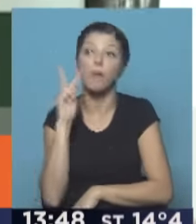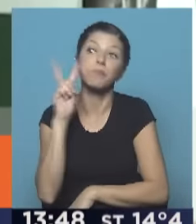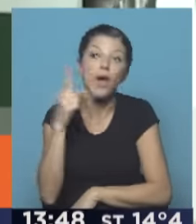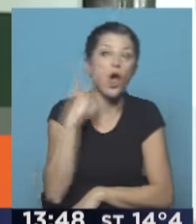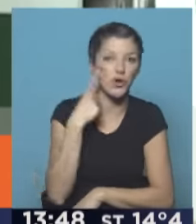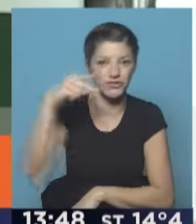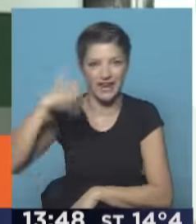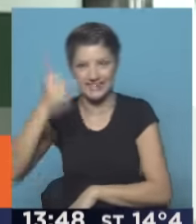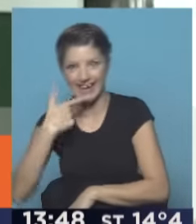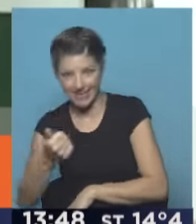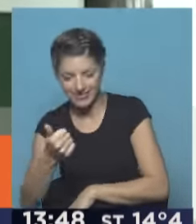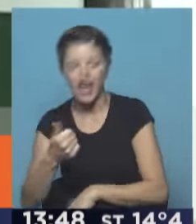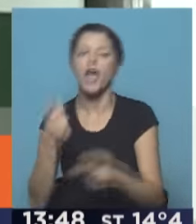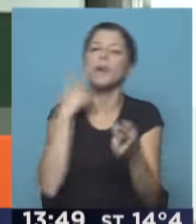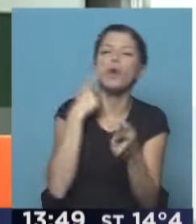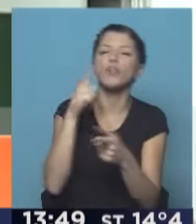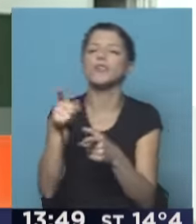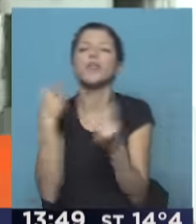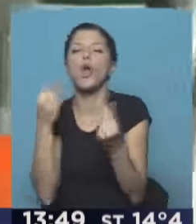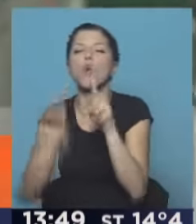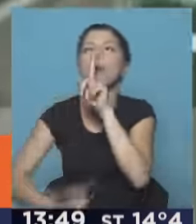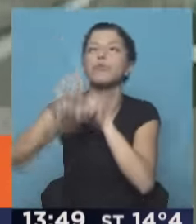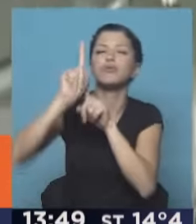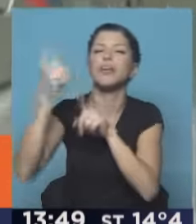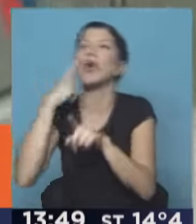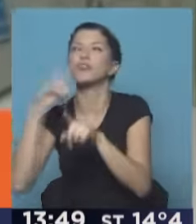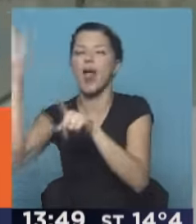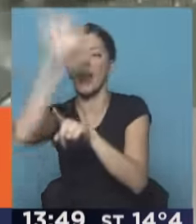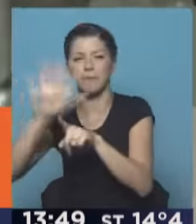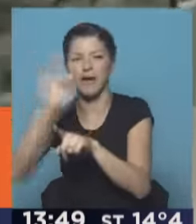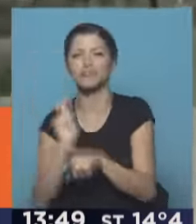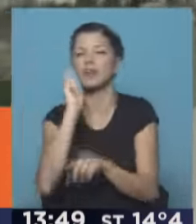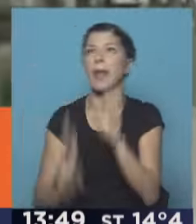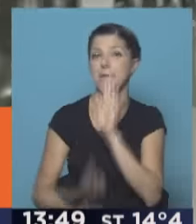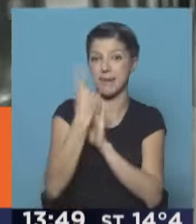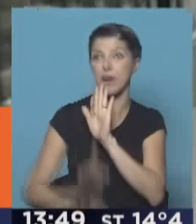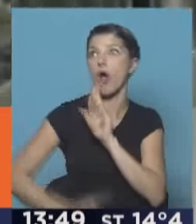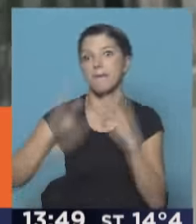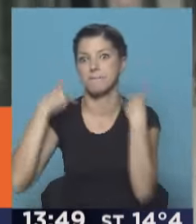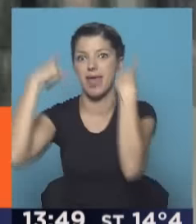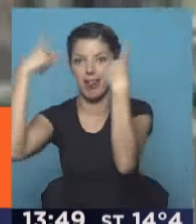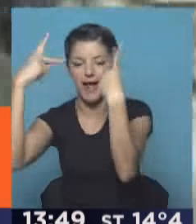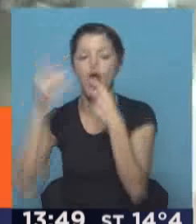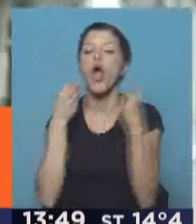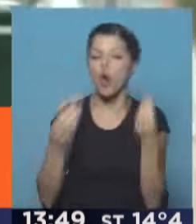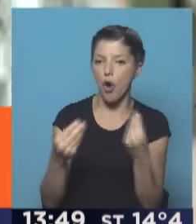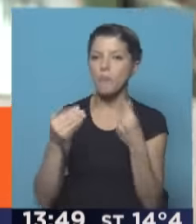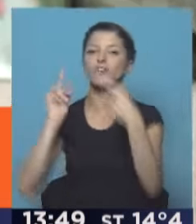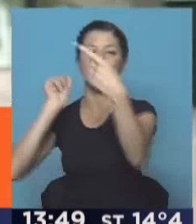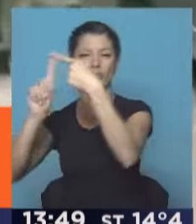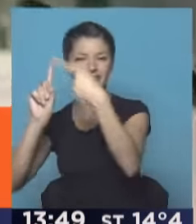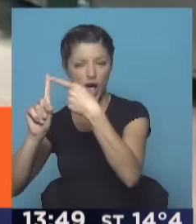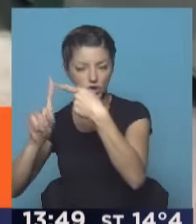quieren conocer la historia de cómo se conoció el espacio, quiénes fueron los primeros que viajaron al espacio, cómo se hizo, cómo se hacen las